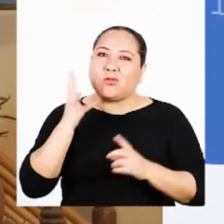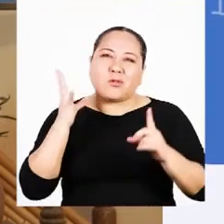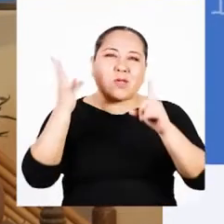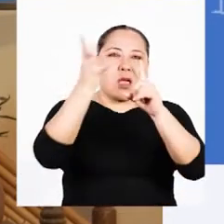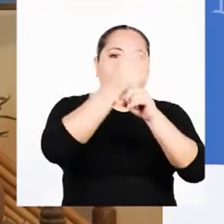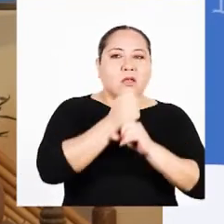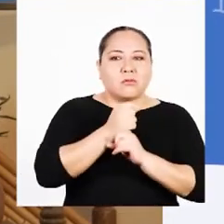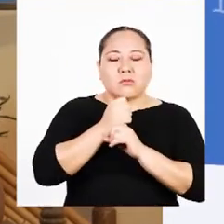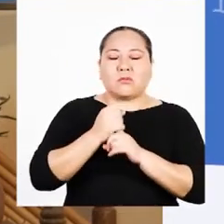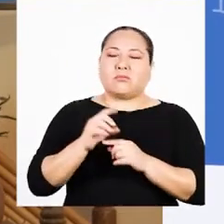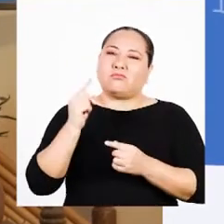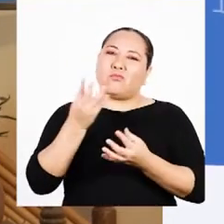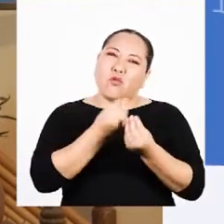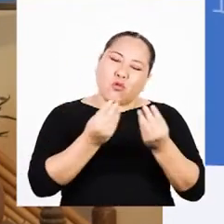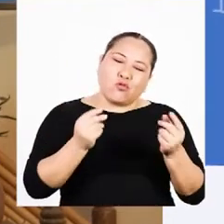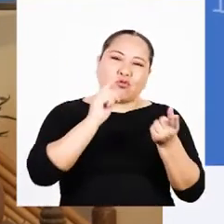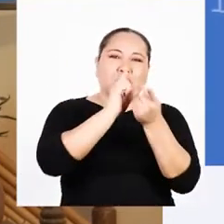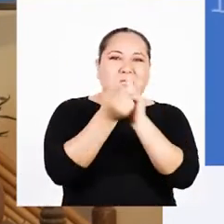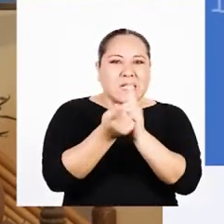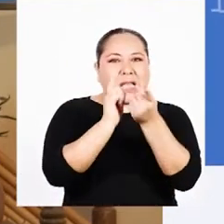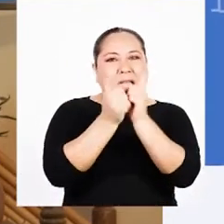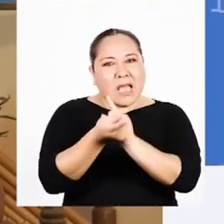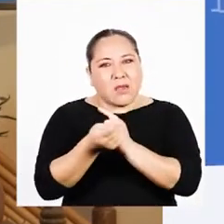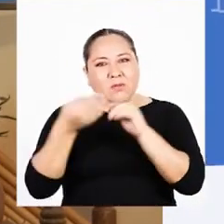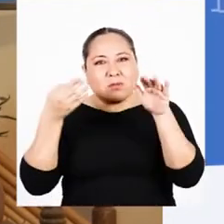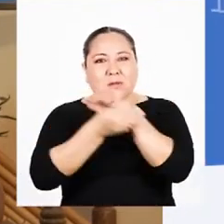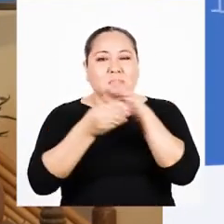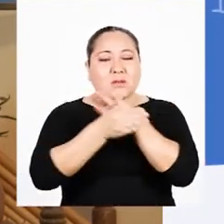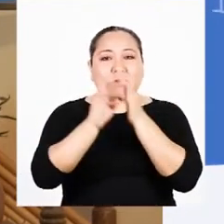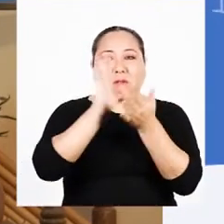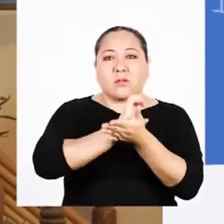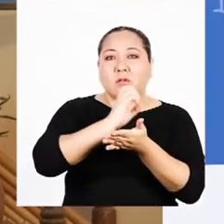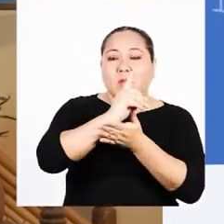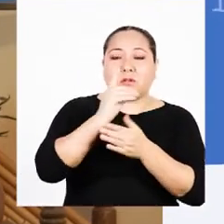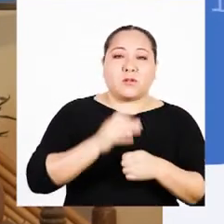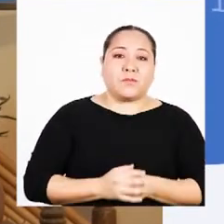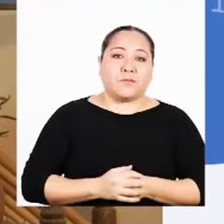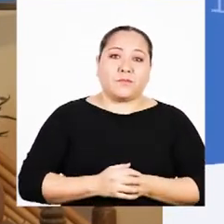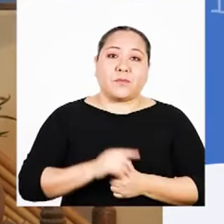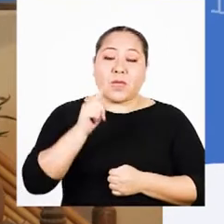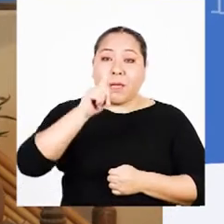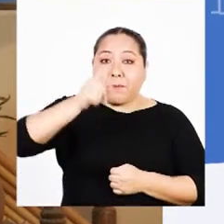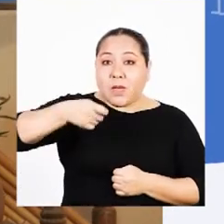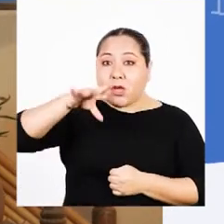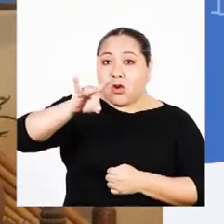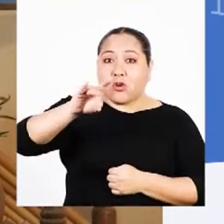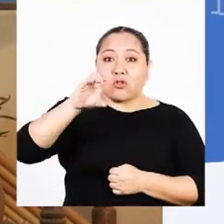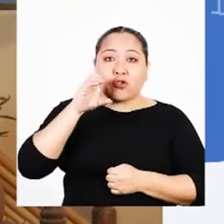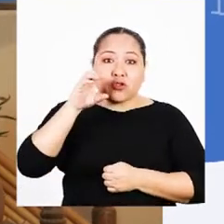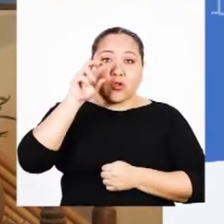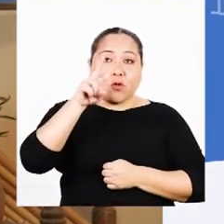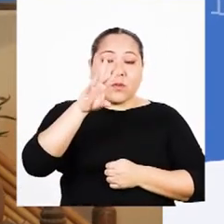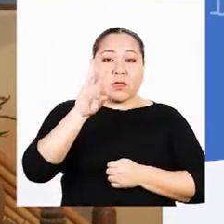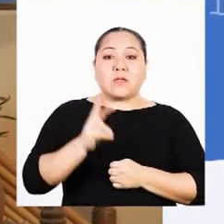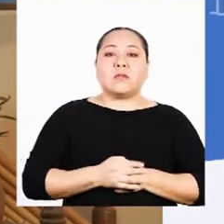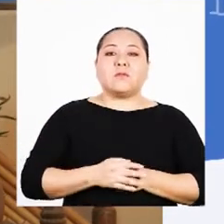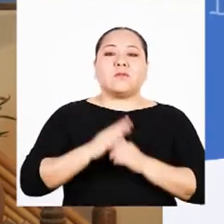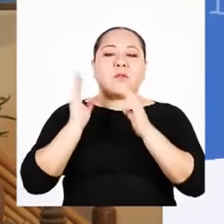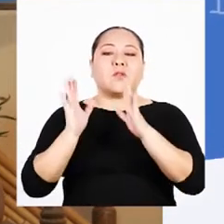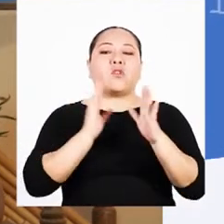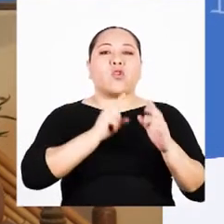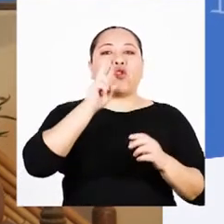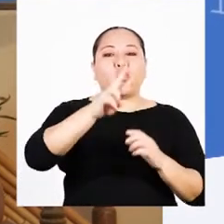no se pudo lograr grandes cambios en torno al acceso a la educación. Aunque en 1826